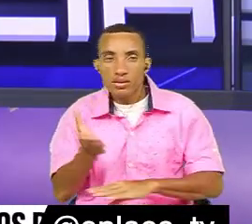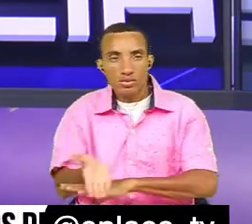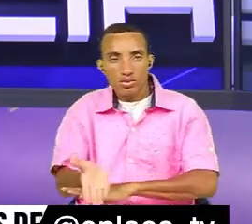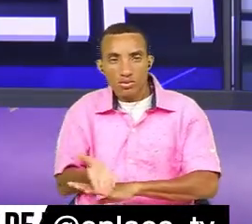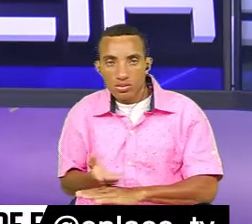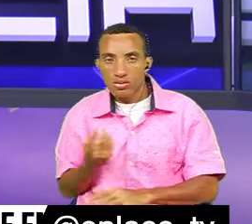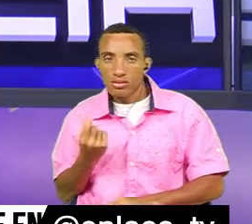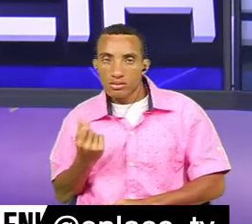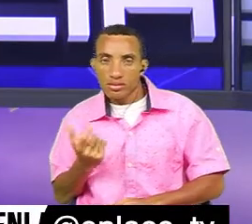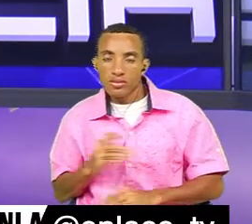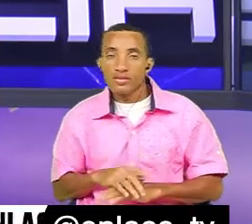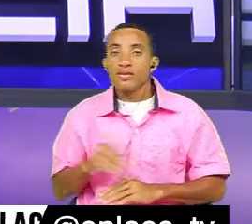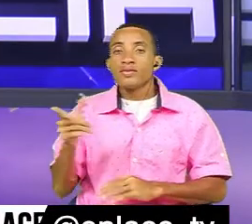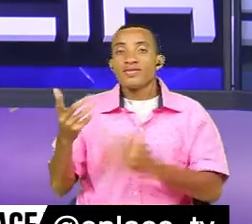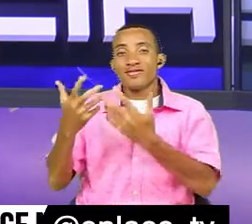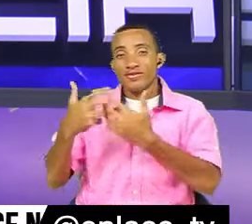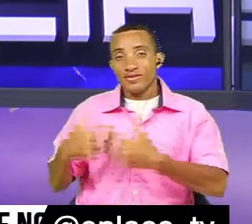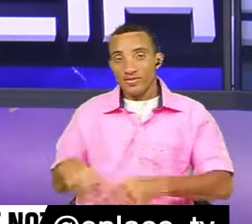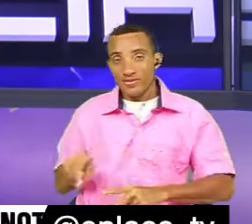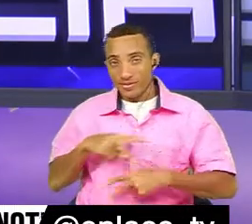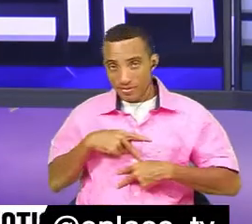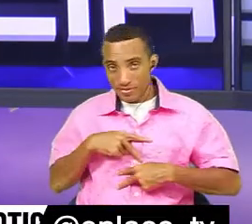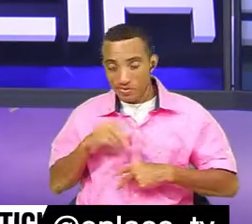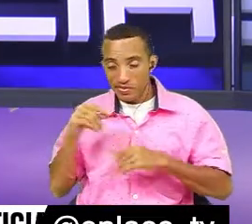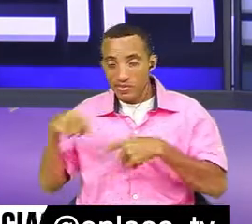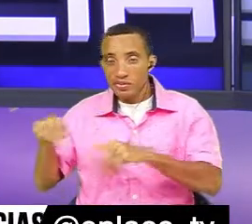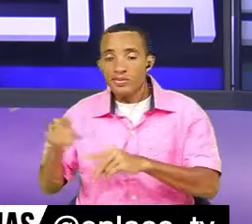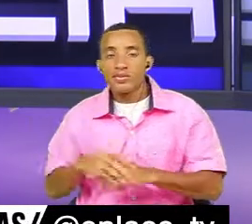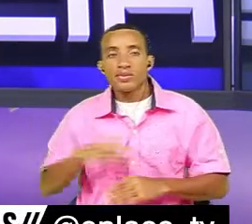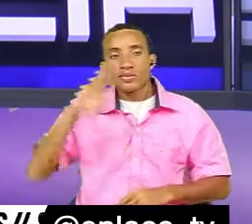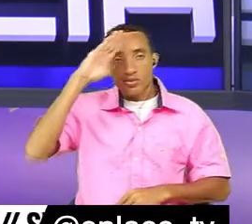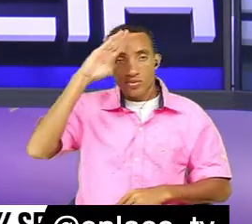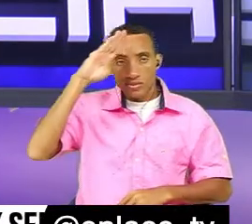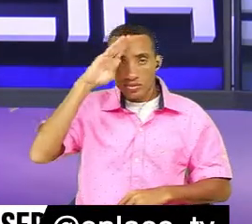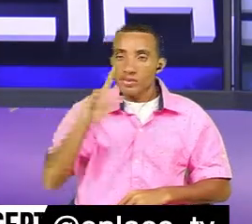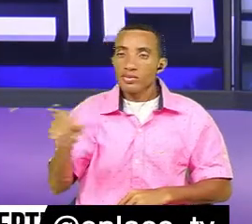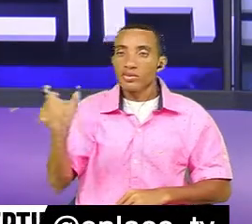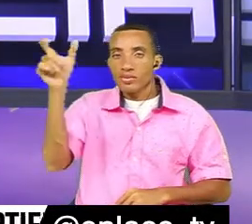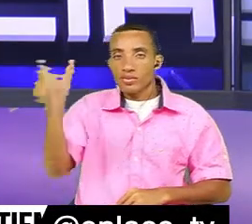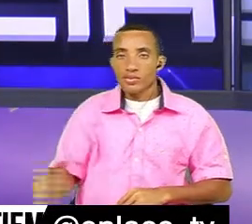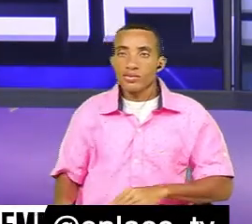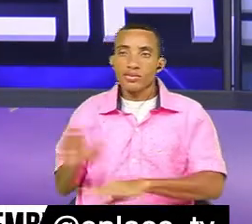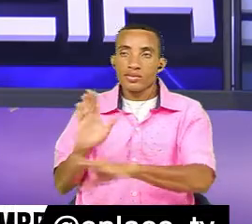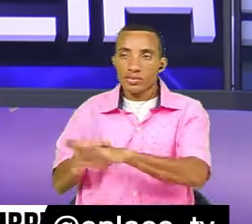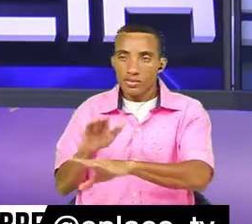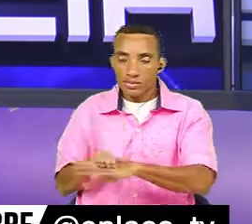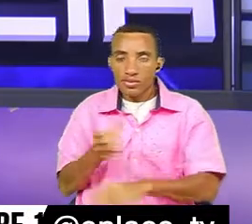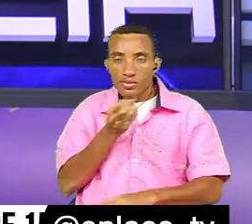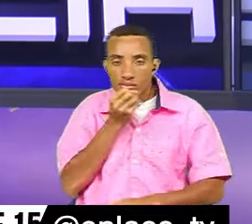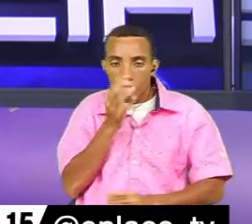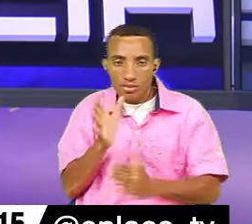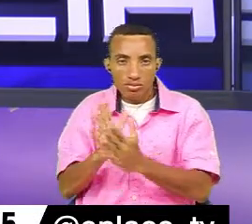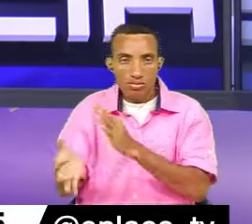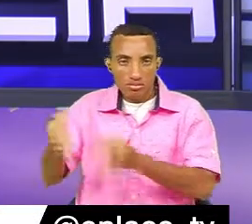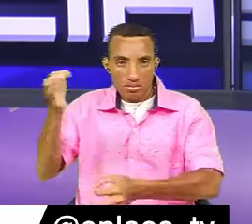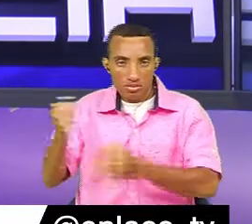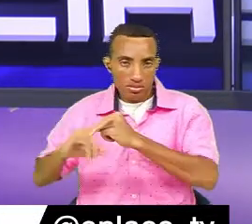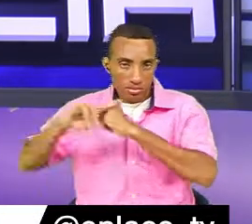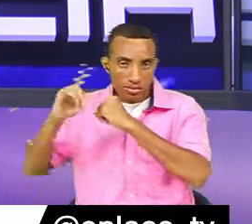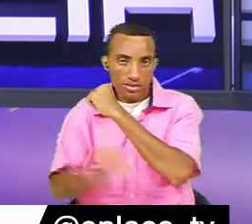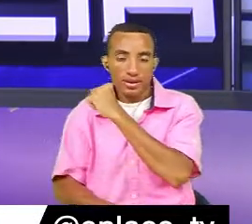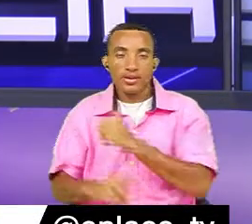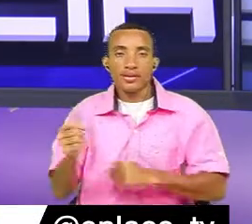parte del contratista del corregimiento del Llanito, la Policía del Magdalena Medio instó a este ciudadano a formular las denuncias penales respectivas ante